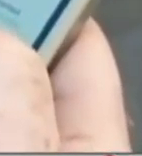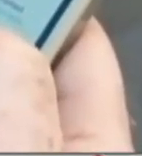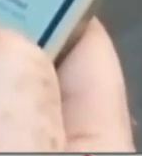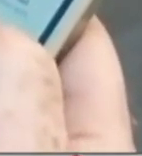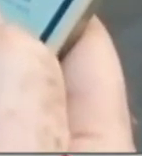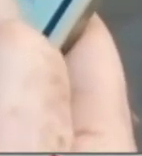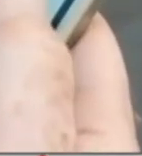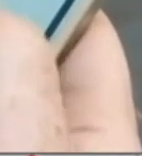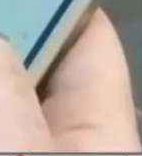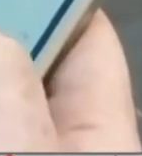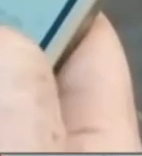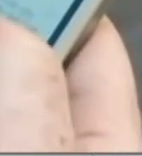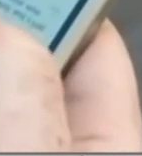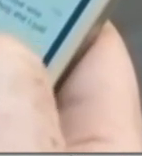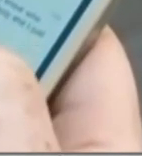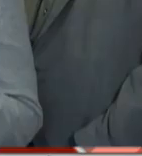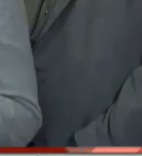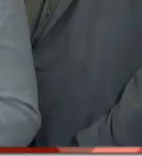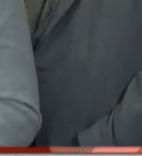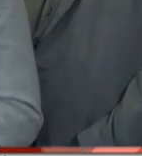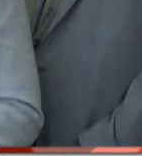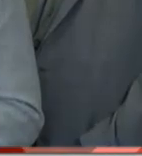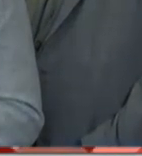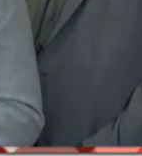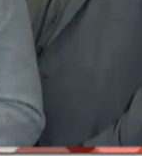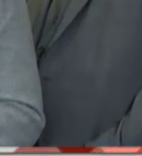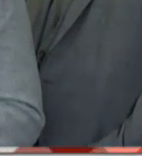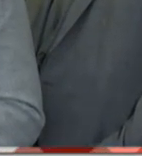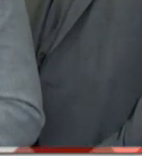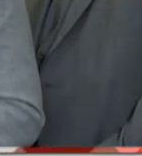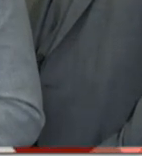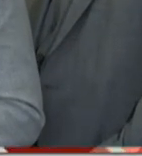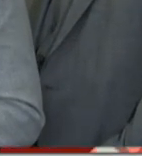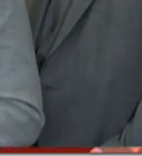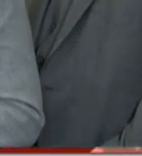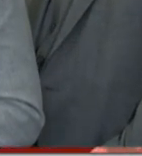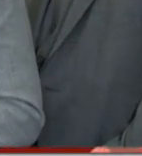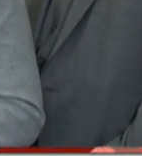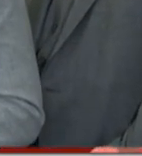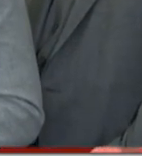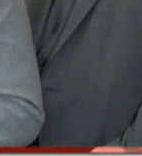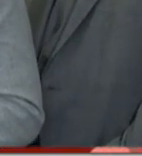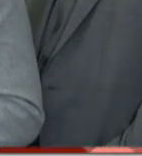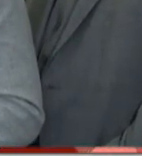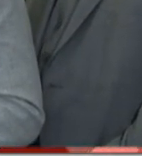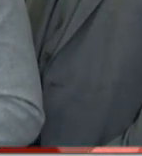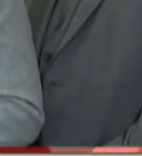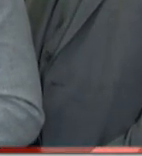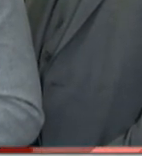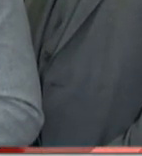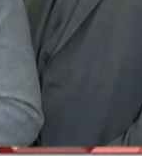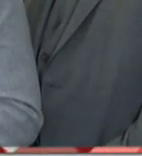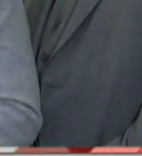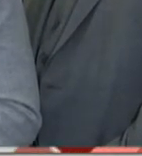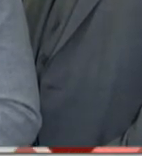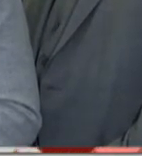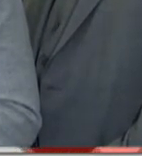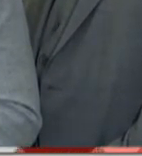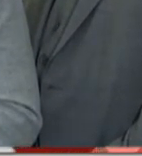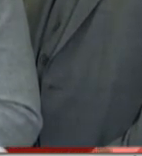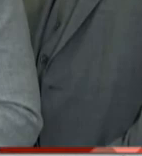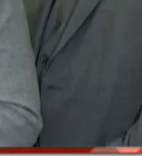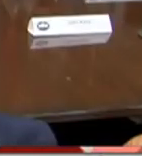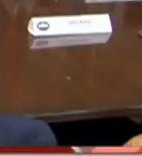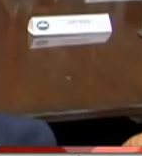Es Kalina Boncheva, que es la investigadora principal de la Universidad de Sheffield, que lleva esta investigación, afirmó que los